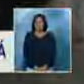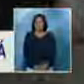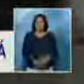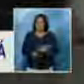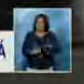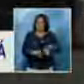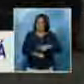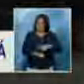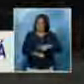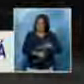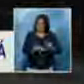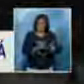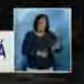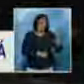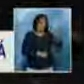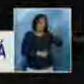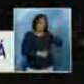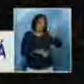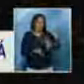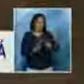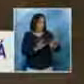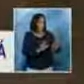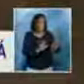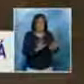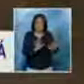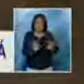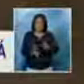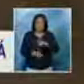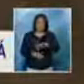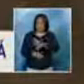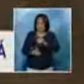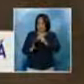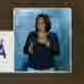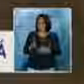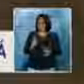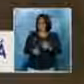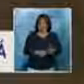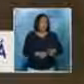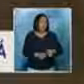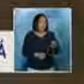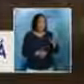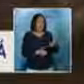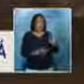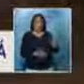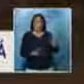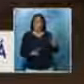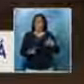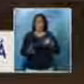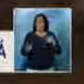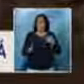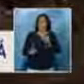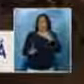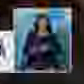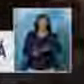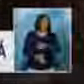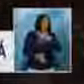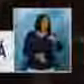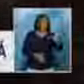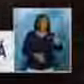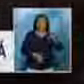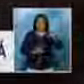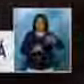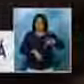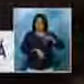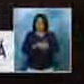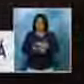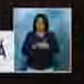Pasan algunos segundos y uno de los agentes pide la calma. El delincuente que amenazaba sus vidas fue abatido mientras que sus cómplices fueron